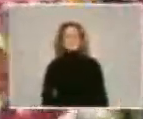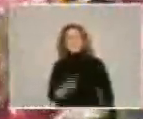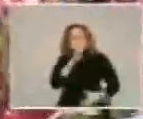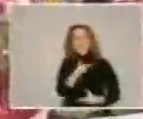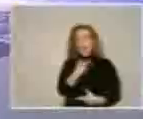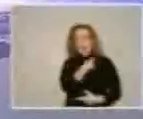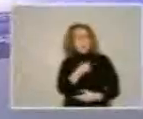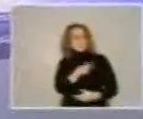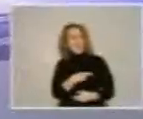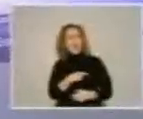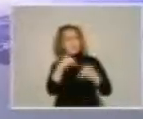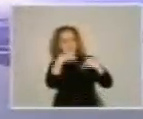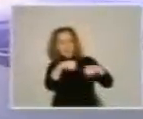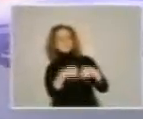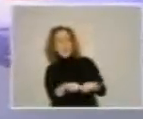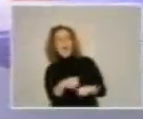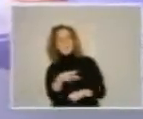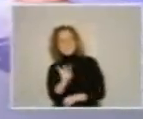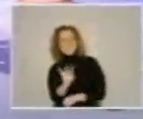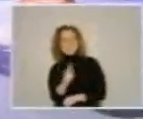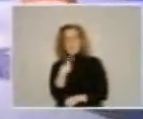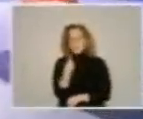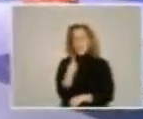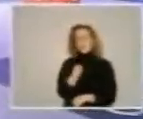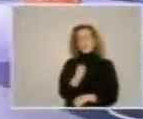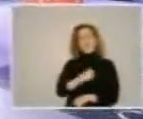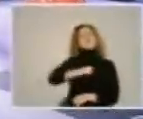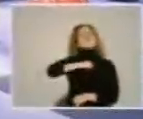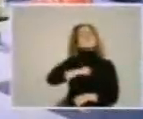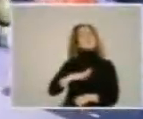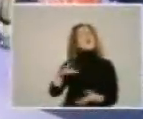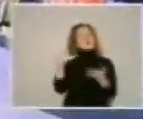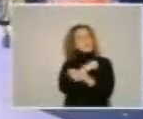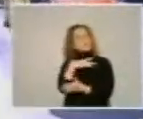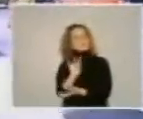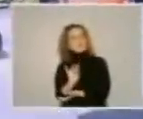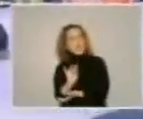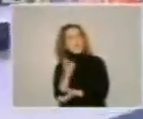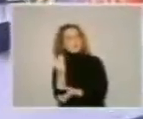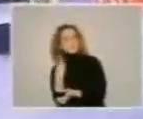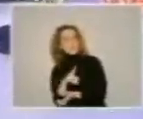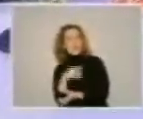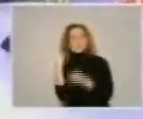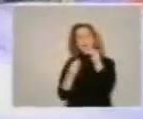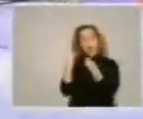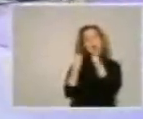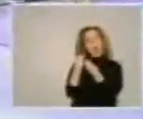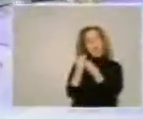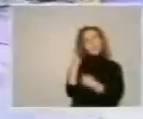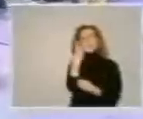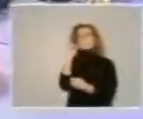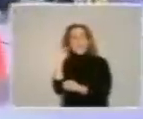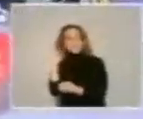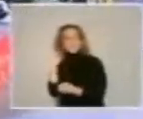Para la comisión de fiesta, por todo lo que nos jodió, harían falta